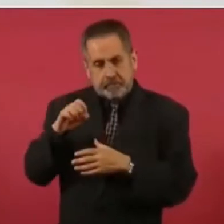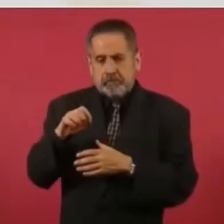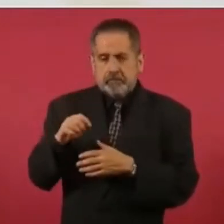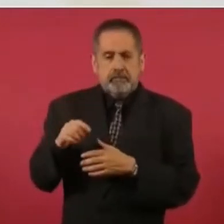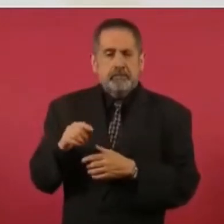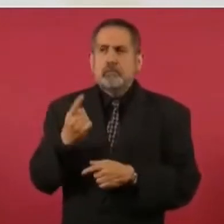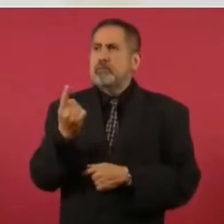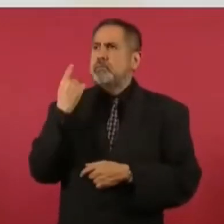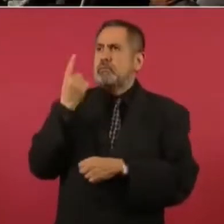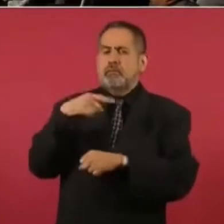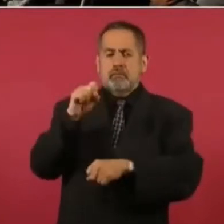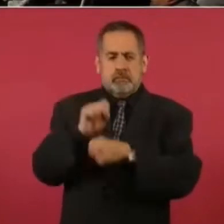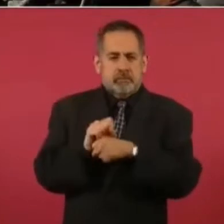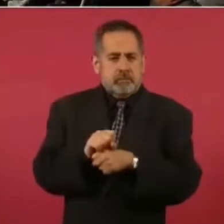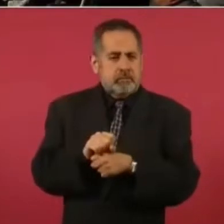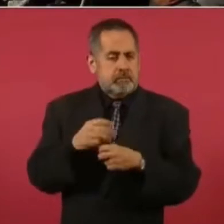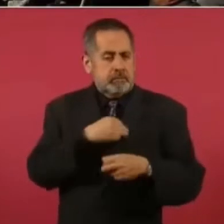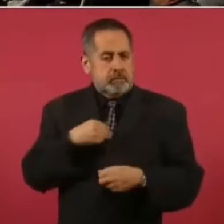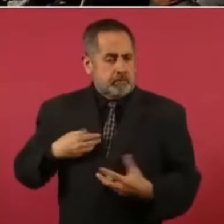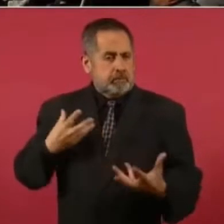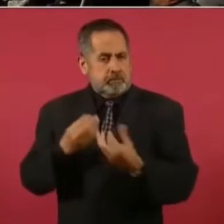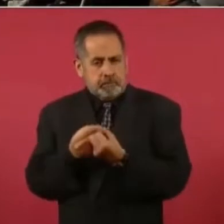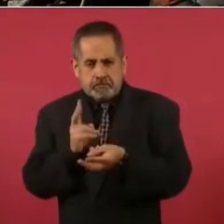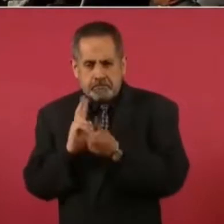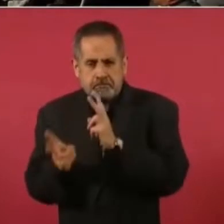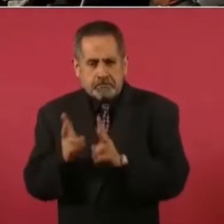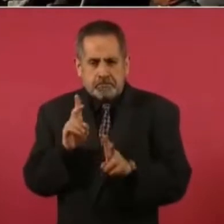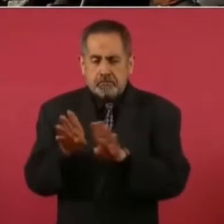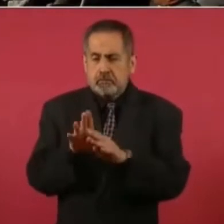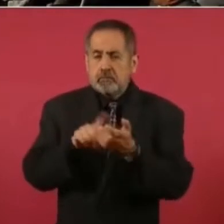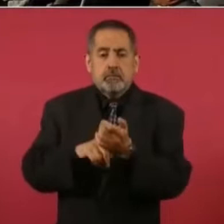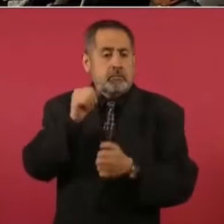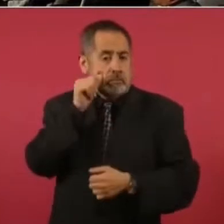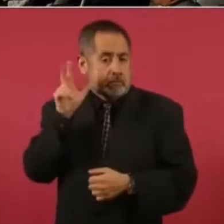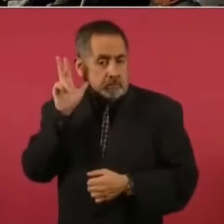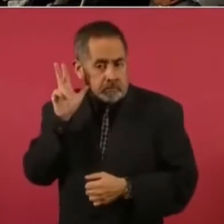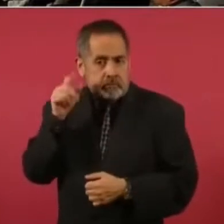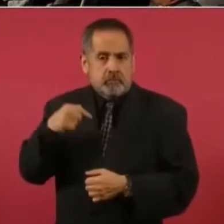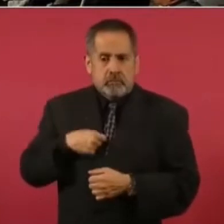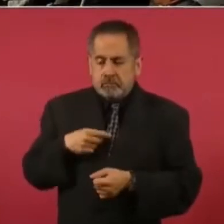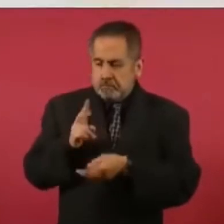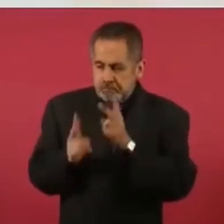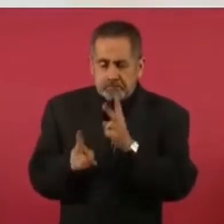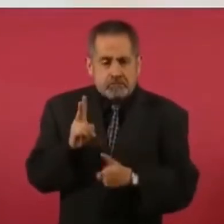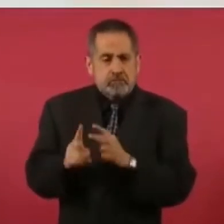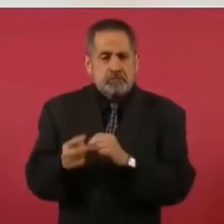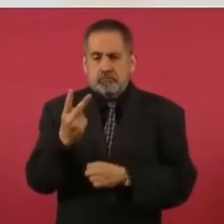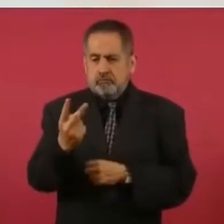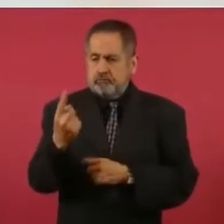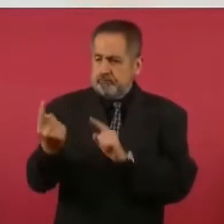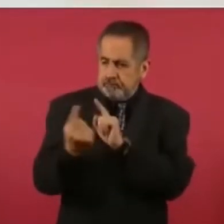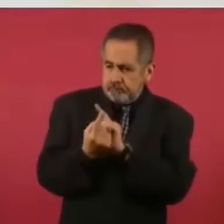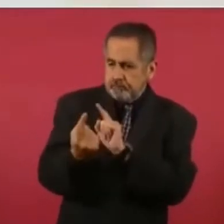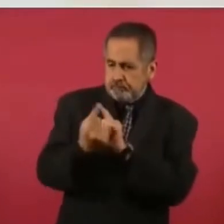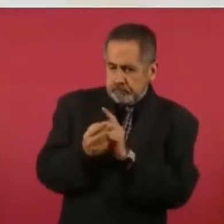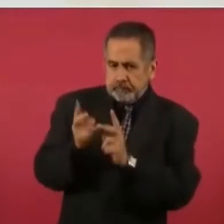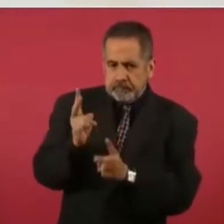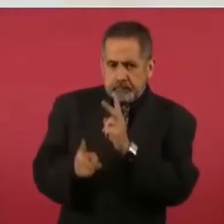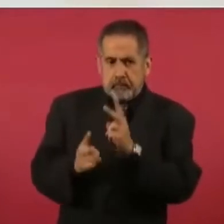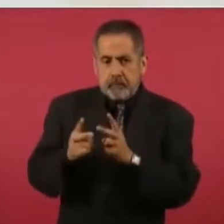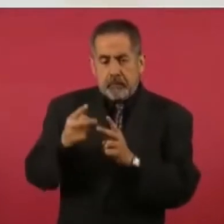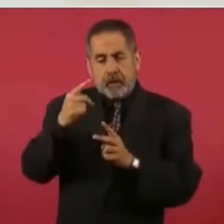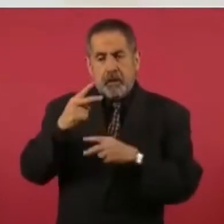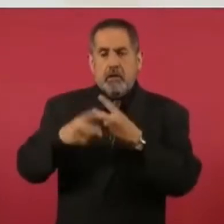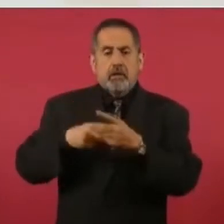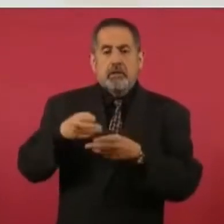se reunió con uno de sus integrantes, desde entonces lo estamos discutiendo. Antier me reuní con dos de ellos para marcar una